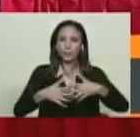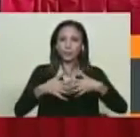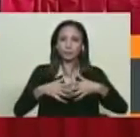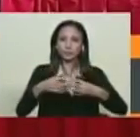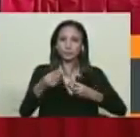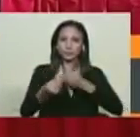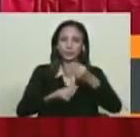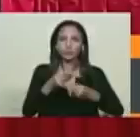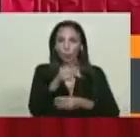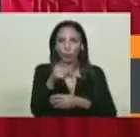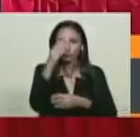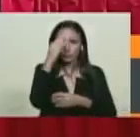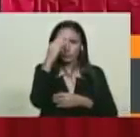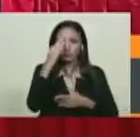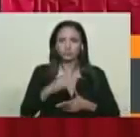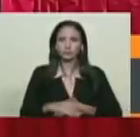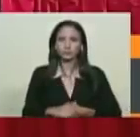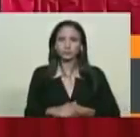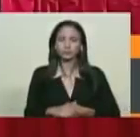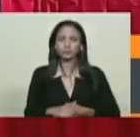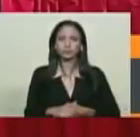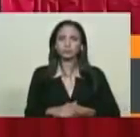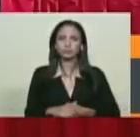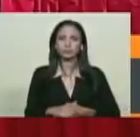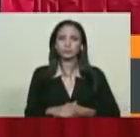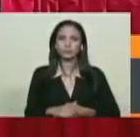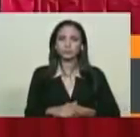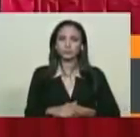Deben saber ustedes.